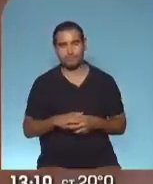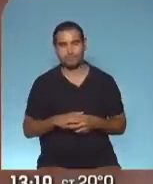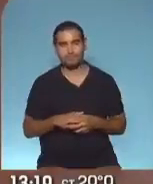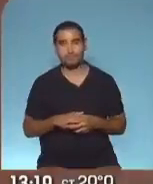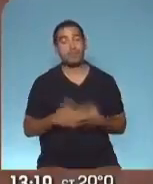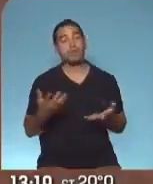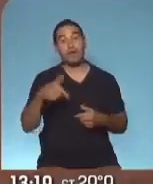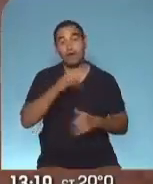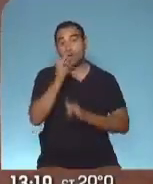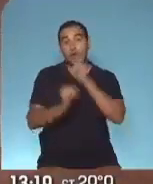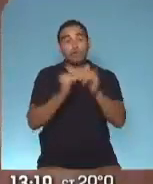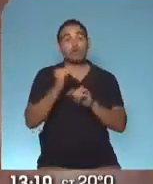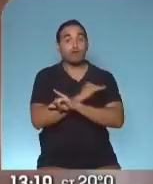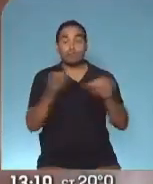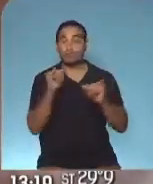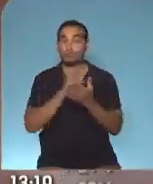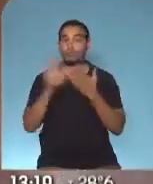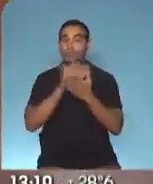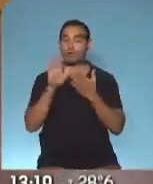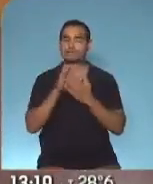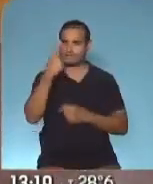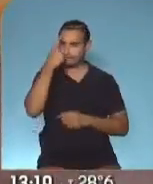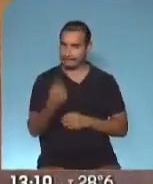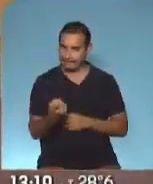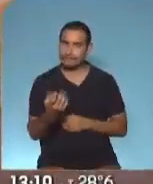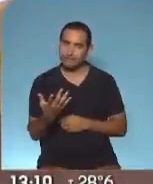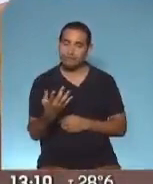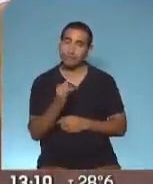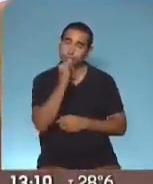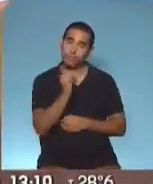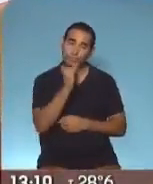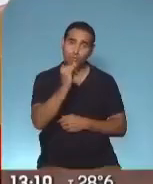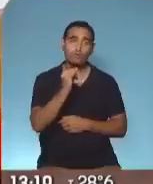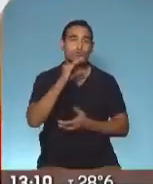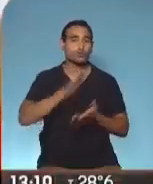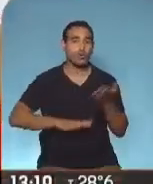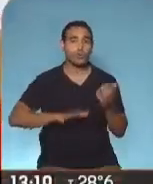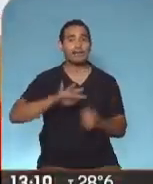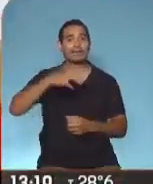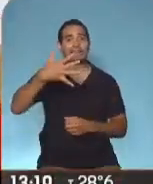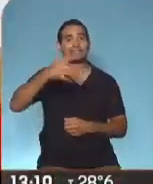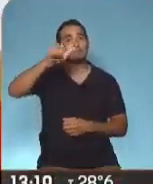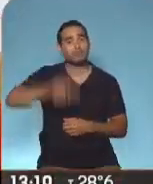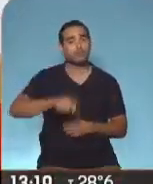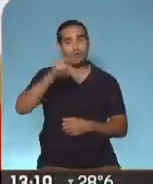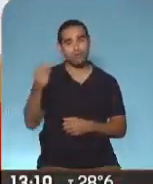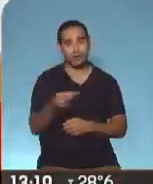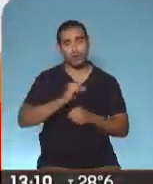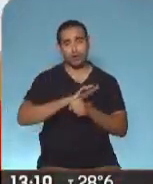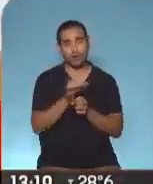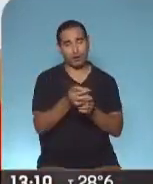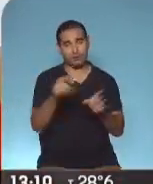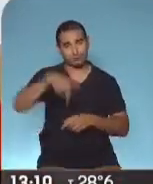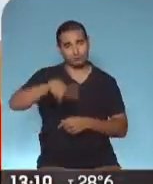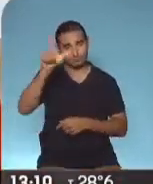Tenemos que comentarte una información de último momento triste, lamentable, porque estamos hablando de la quinta víctima fatal por coronavirus en la República